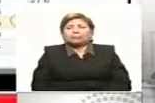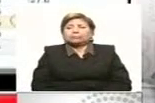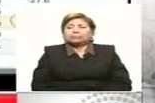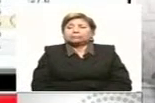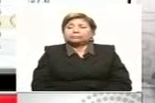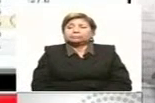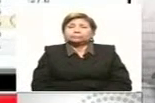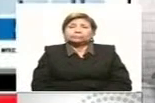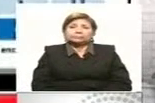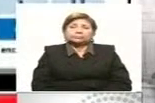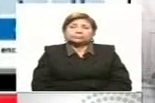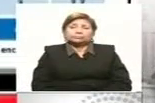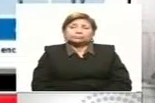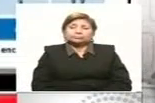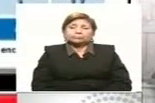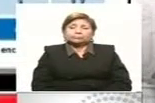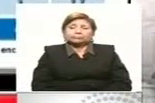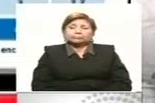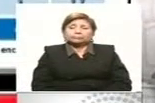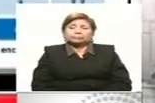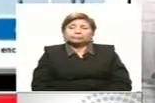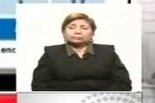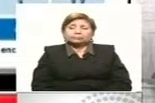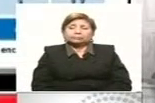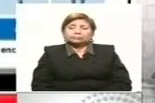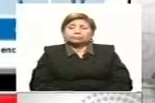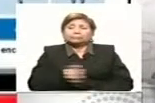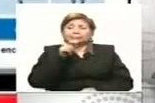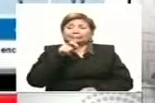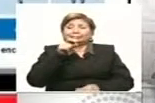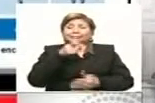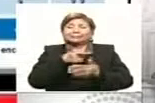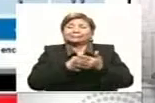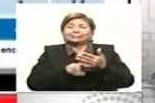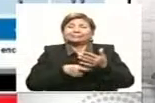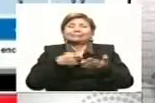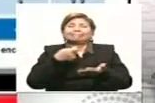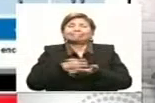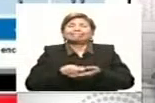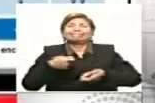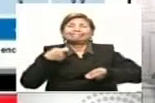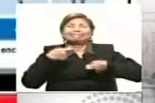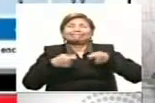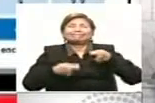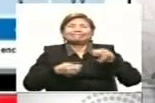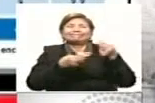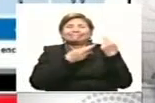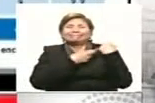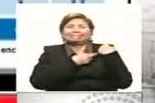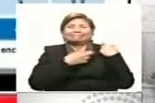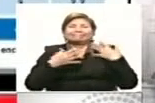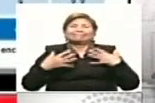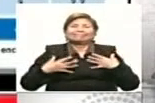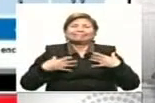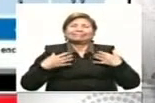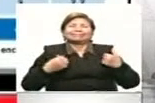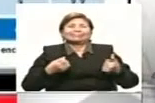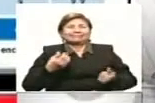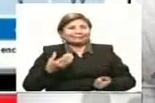La que sigue, por favor. Este es el presupuesto de inversiones a cargo del sector salud. Ustedes